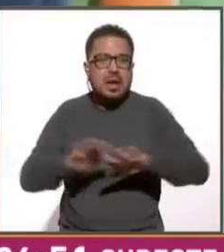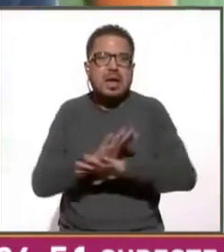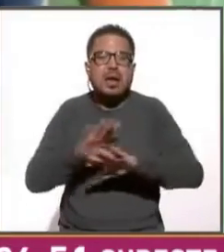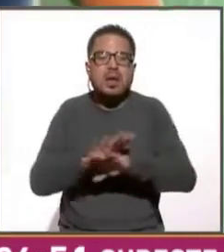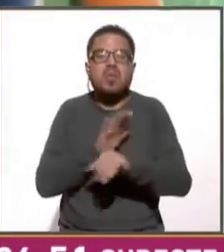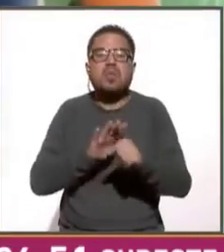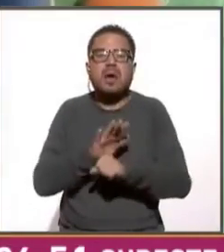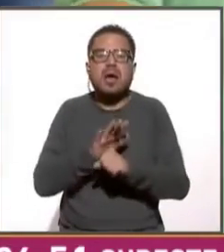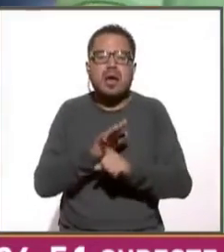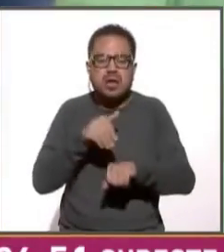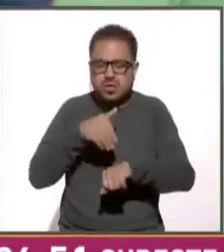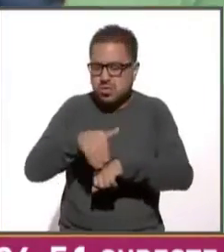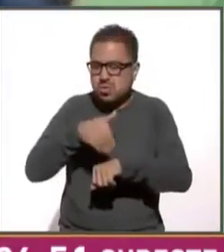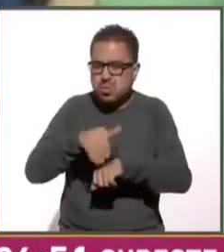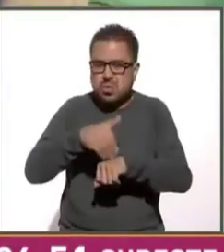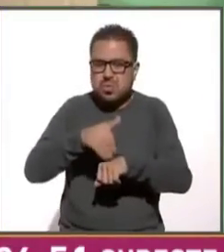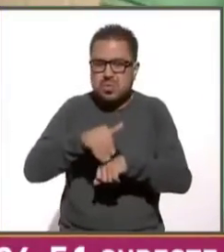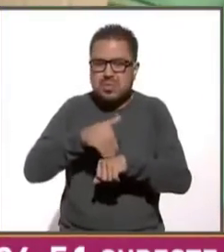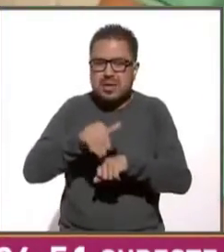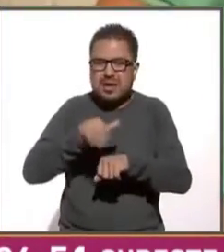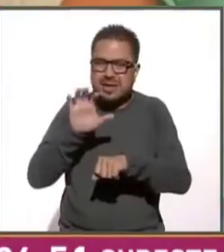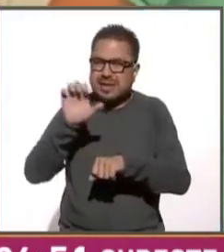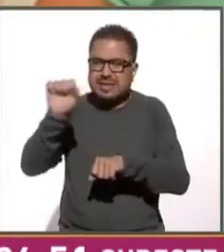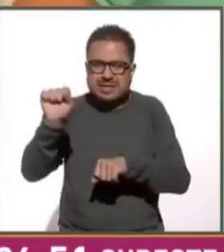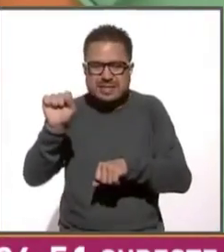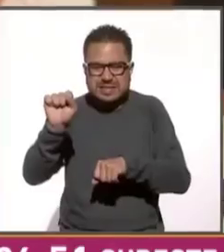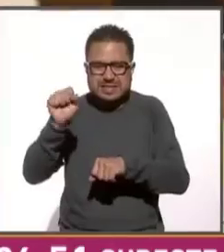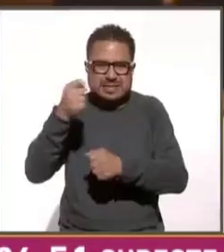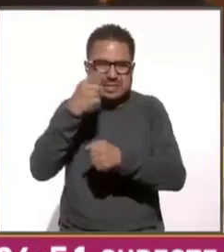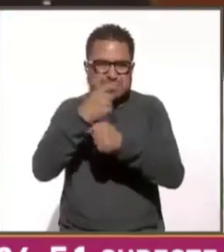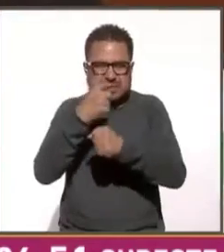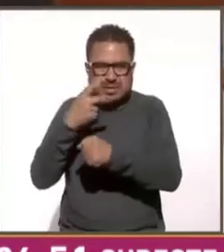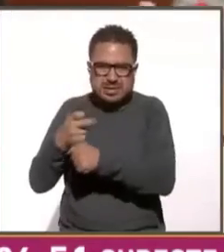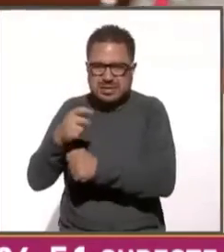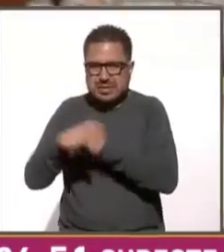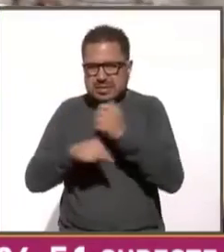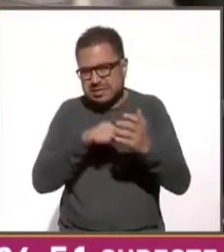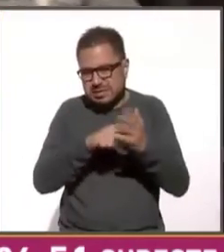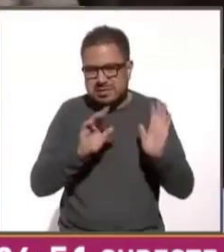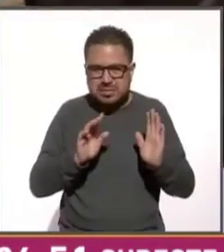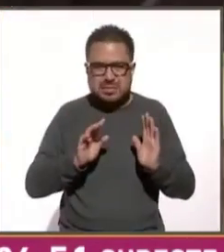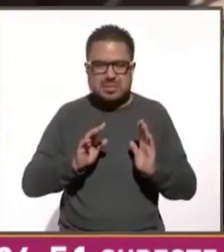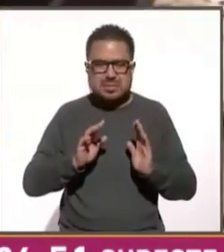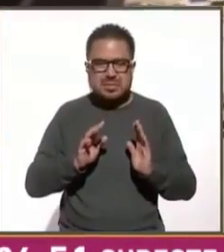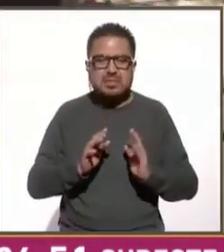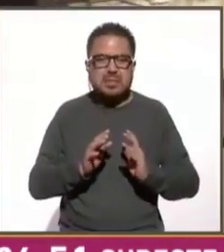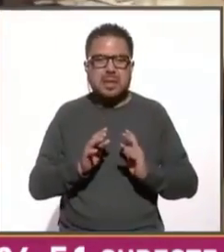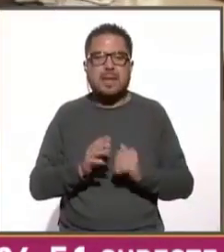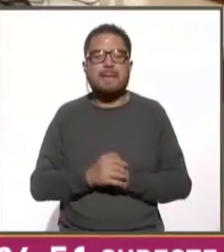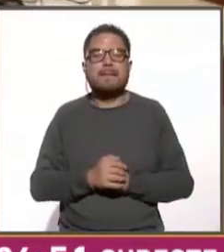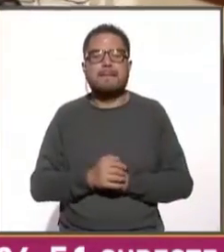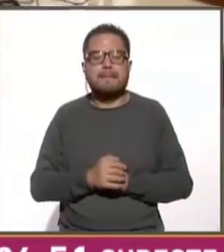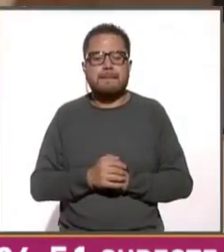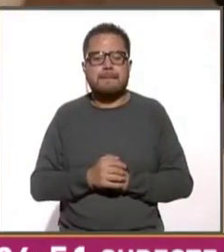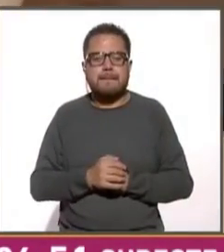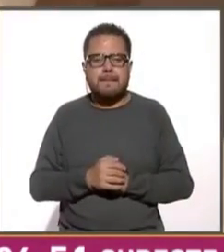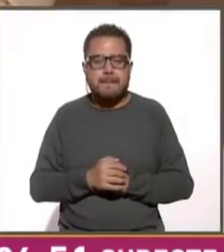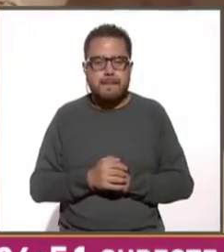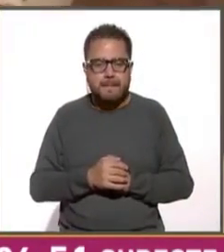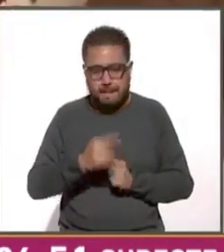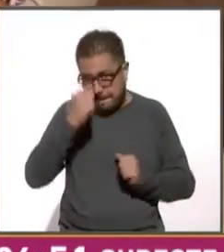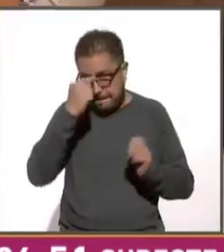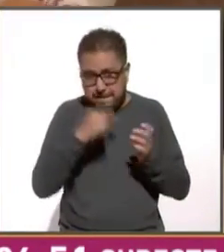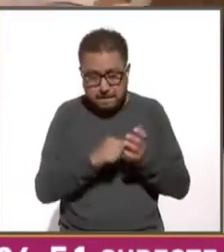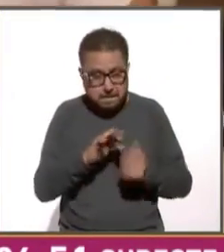los márgenes, Lupita, las distancias entre, digamos, entre primero y segundo lugar en estas elecciones. Y creo